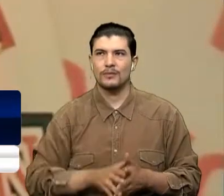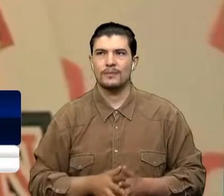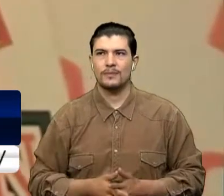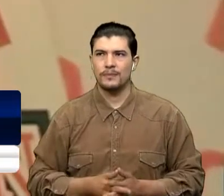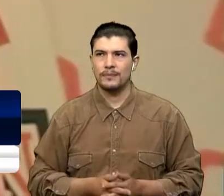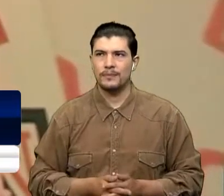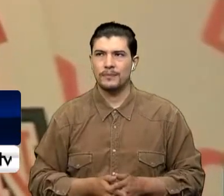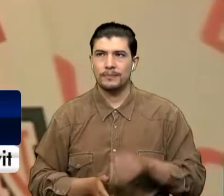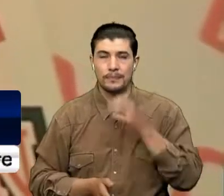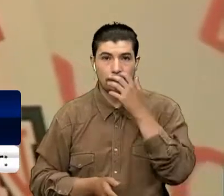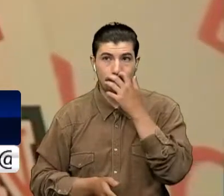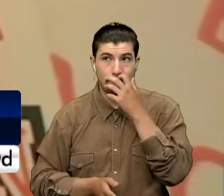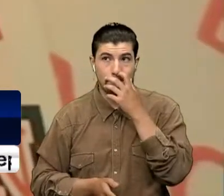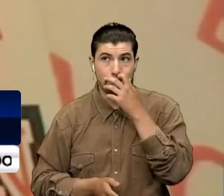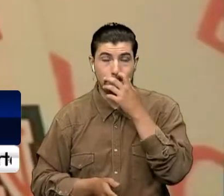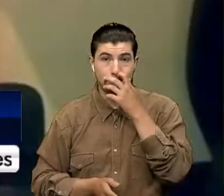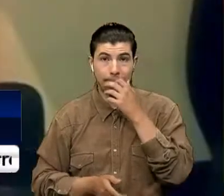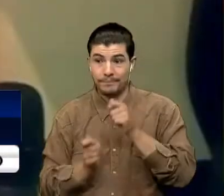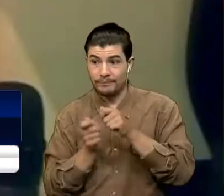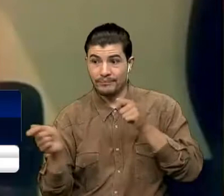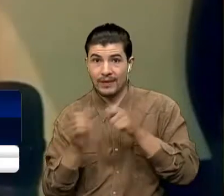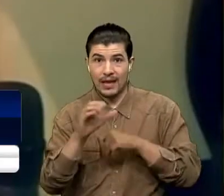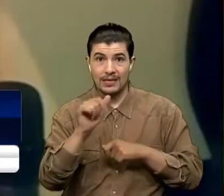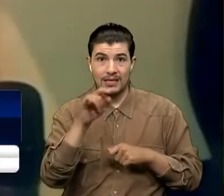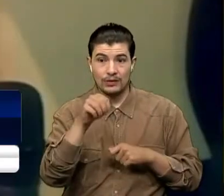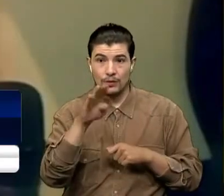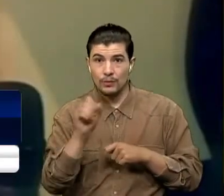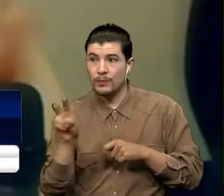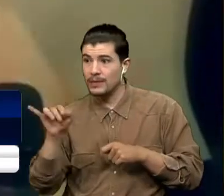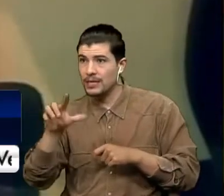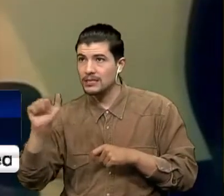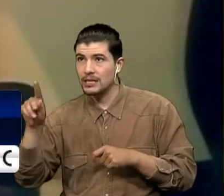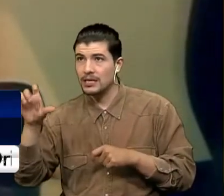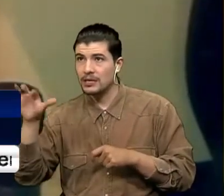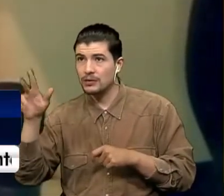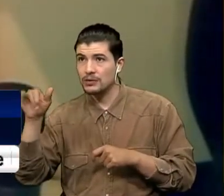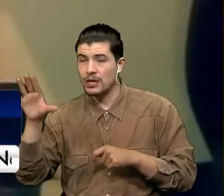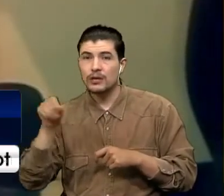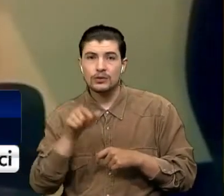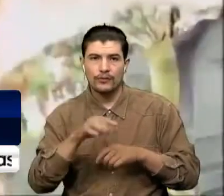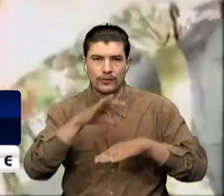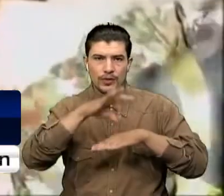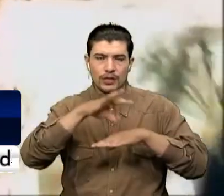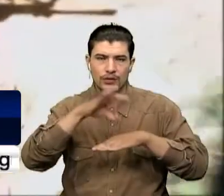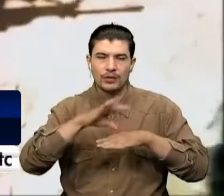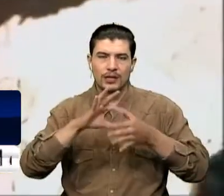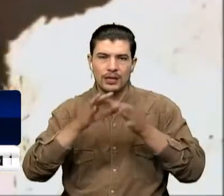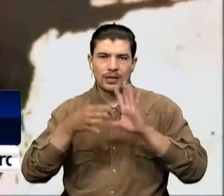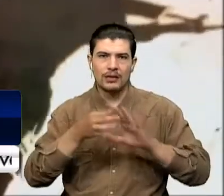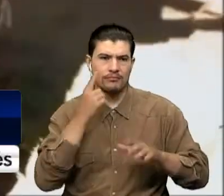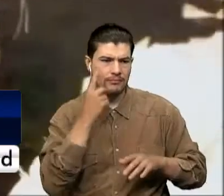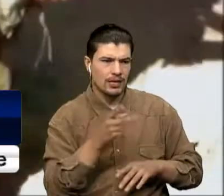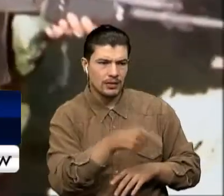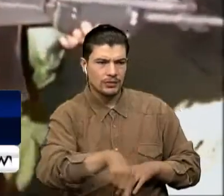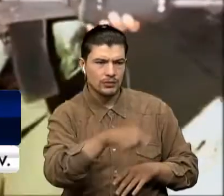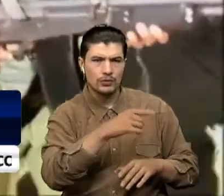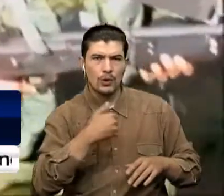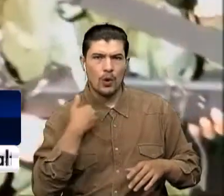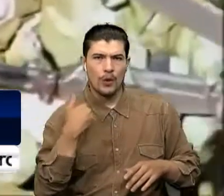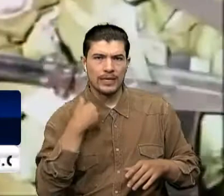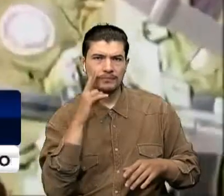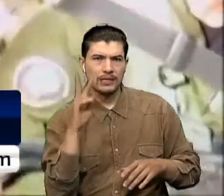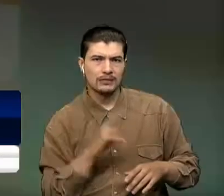en la frontera entre el catatumbo cúcuta villa de rosario la fundación redes viene denunciando el adoctrinamiento de menores para engrosar las filas guerrilleras